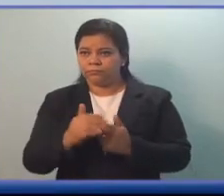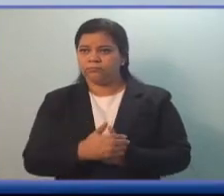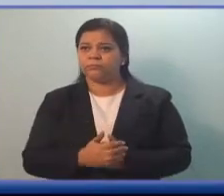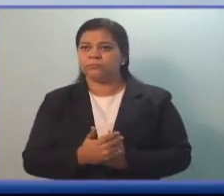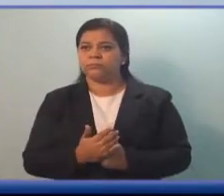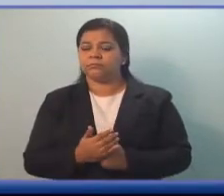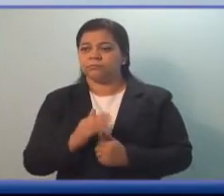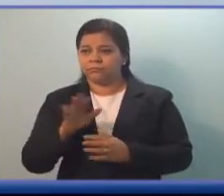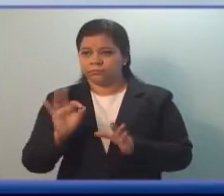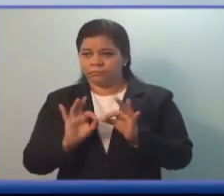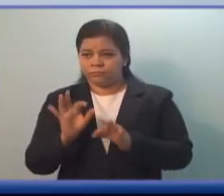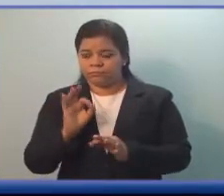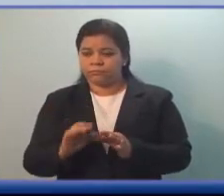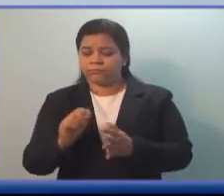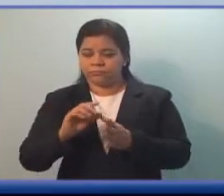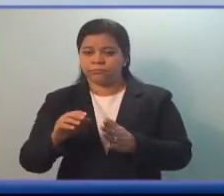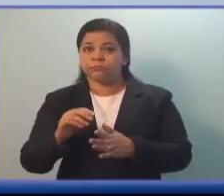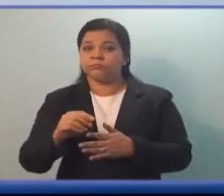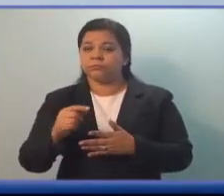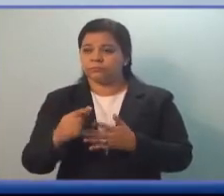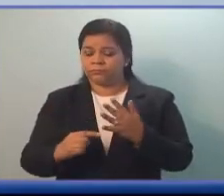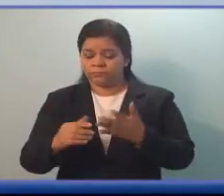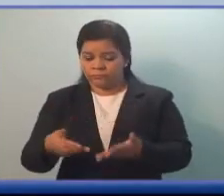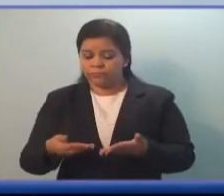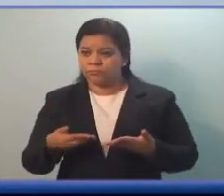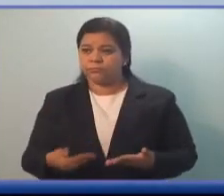algunos cursos de Derecho Constitucional y Derechos Humanos.